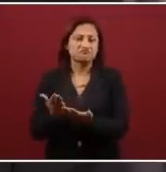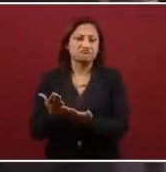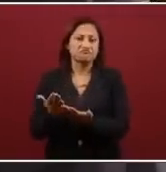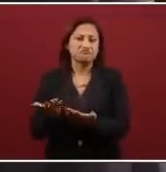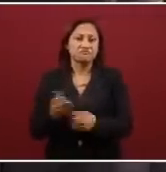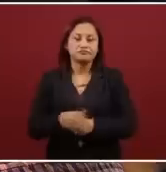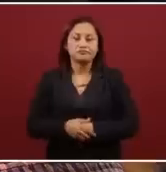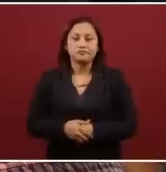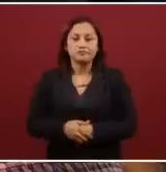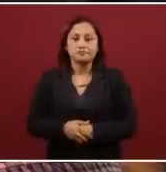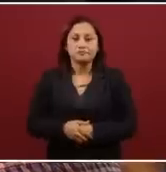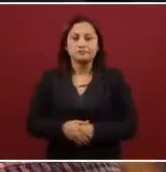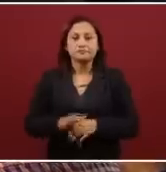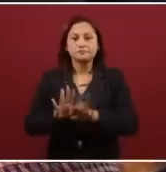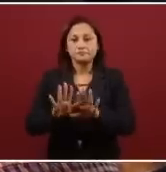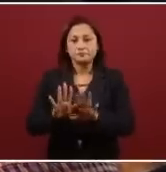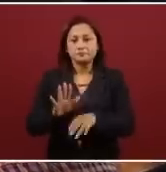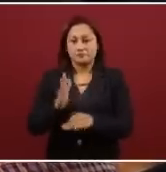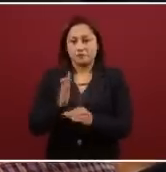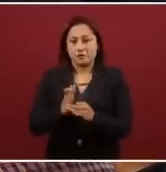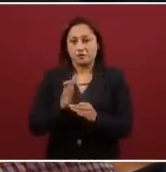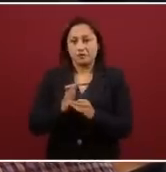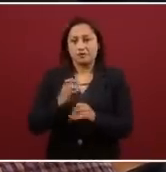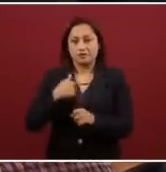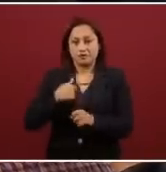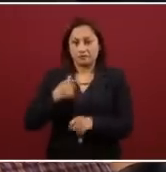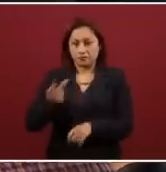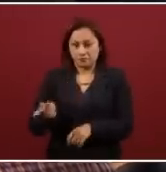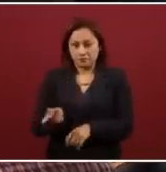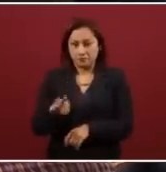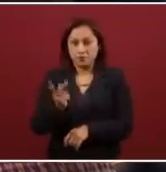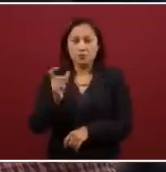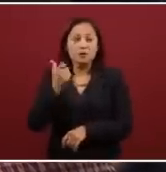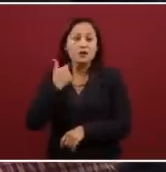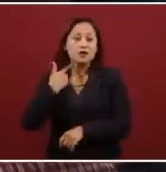Entonces, que me digan los neoliberales